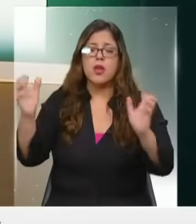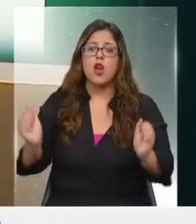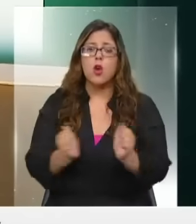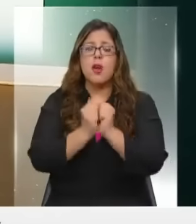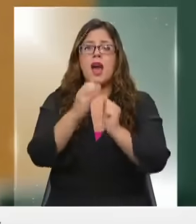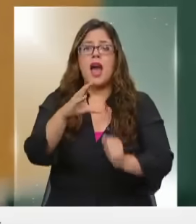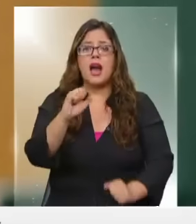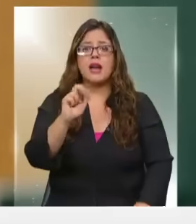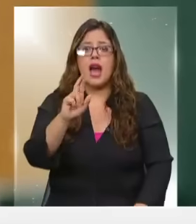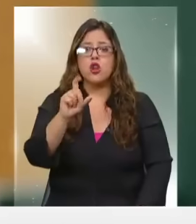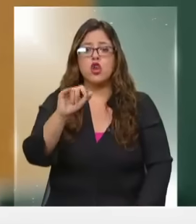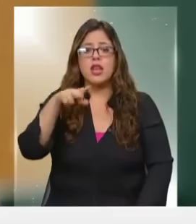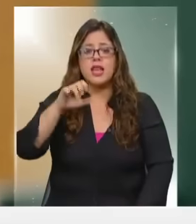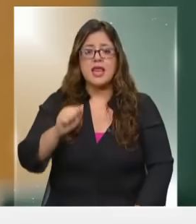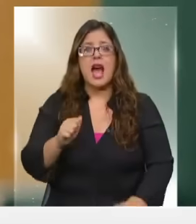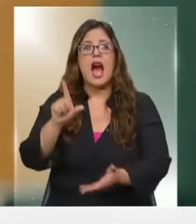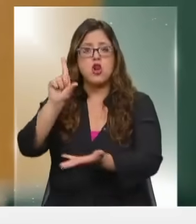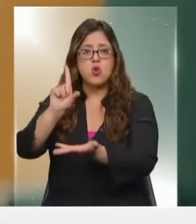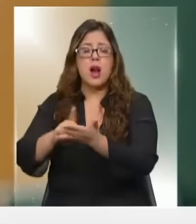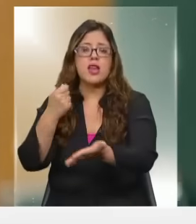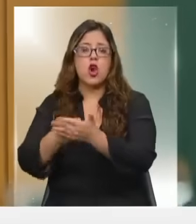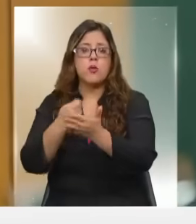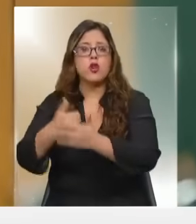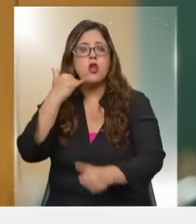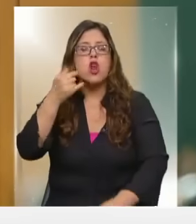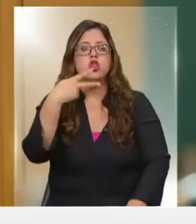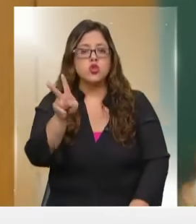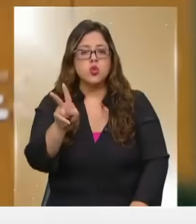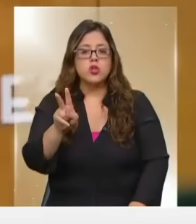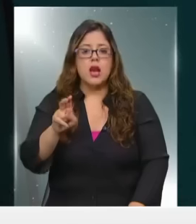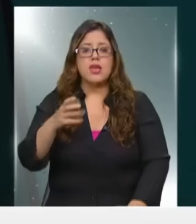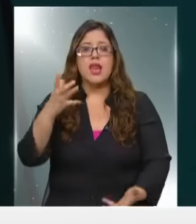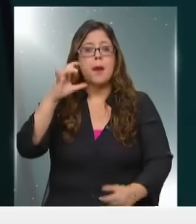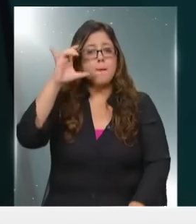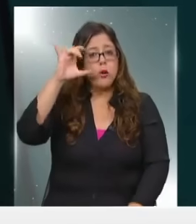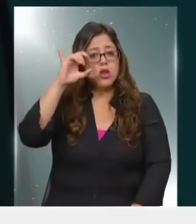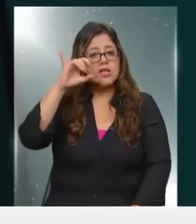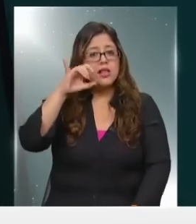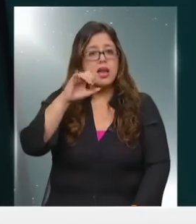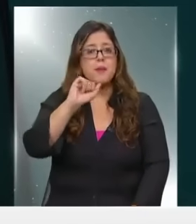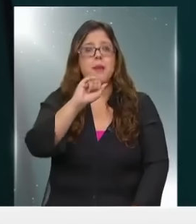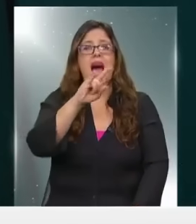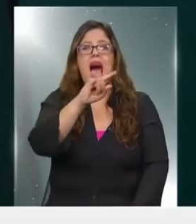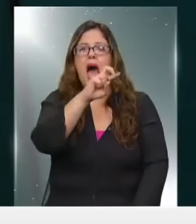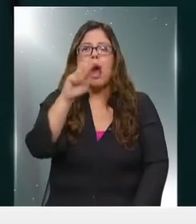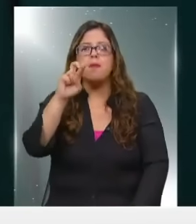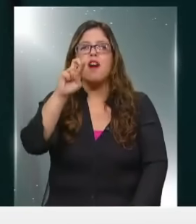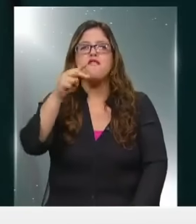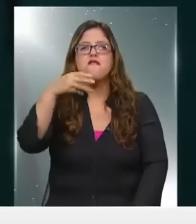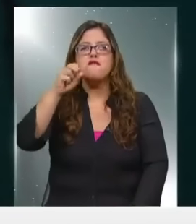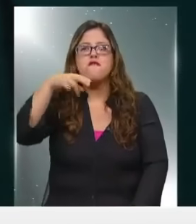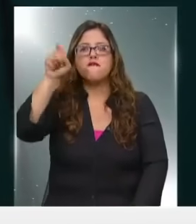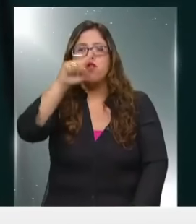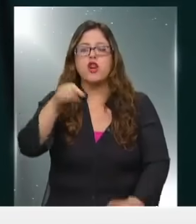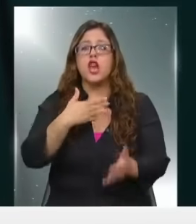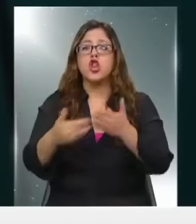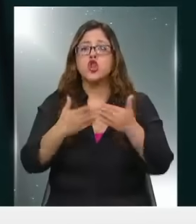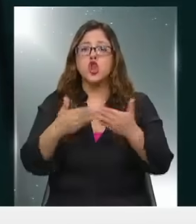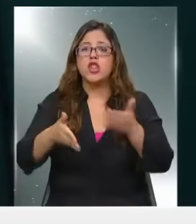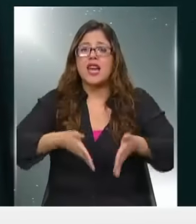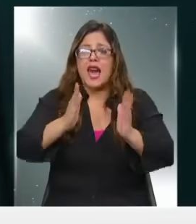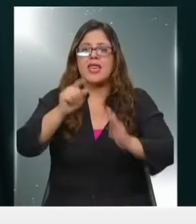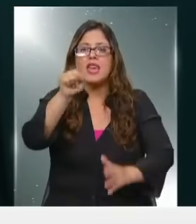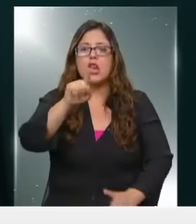Acompañamos a Carolina hasta la tienda donde compró su celular. Por Instagram, su nombre es AppPhone y está ubicado en Suecia 42,